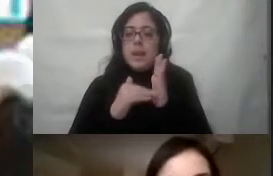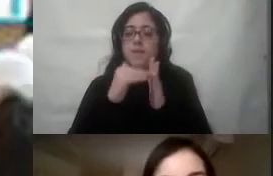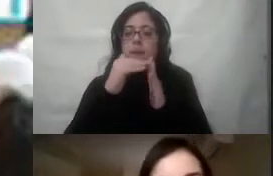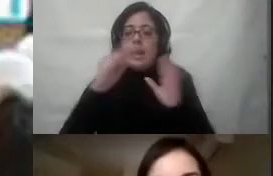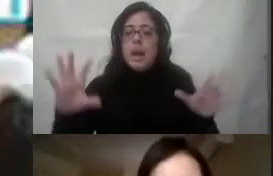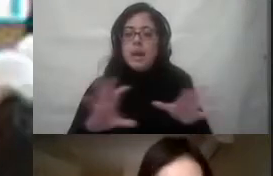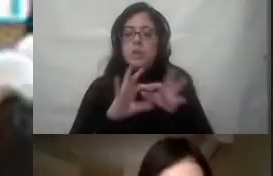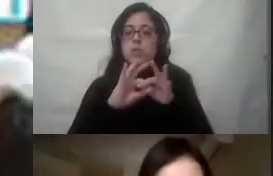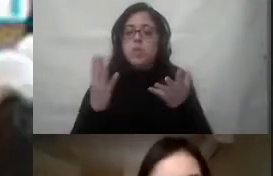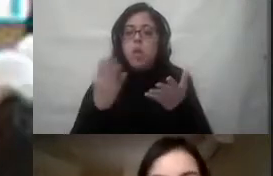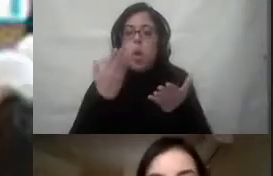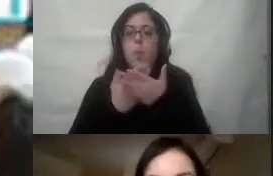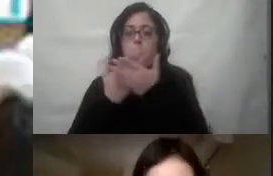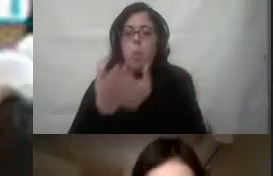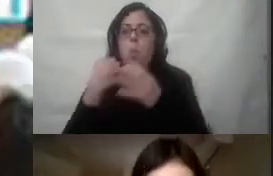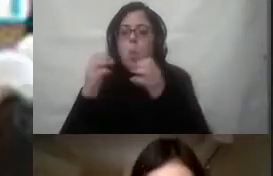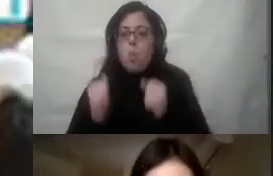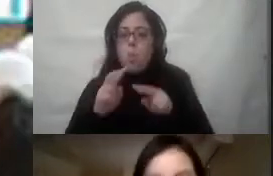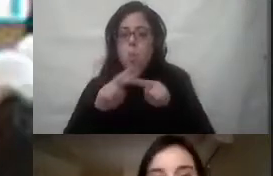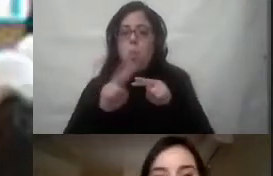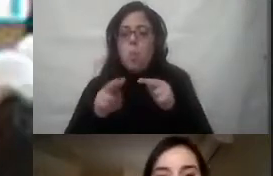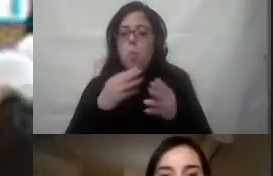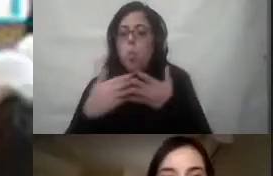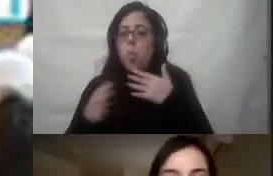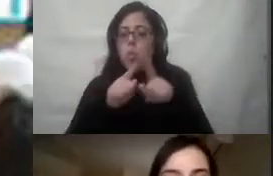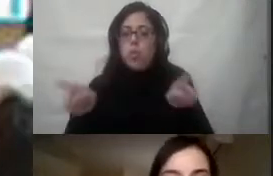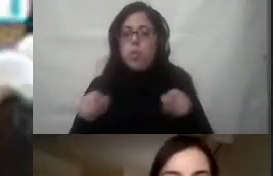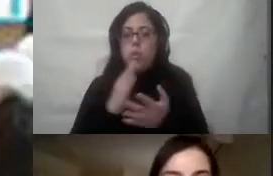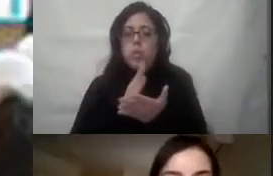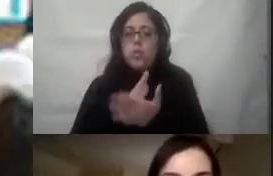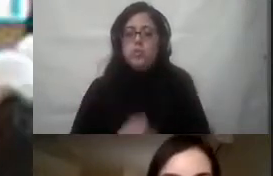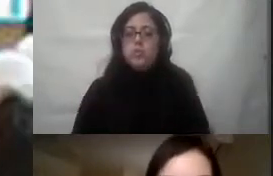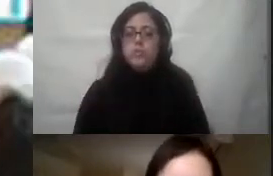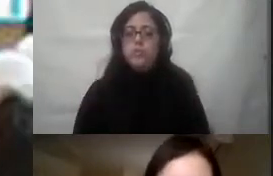puede aplicarse en el aula.